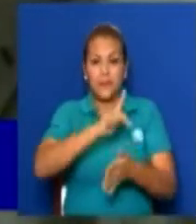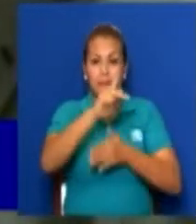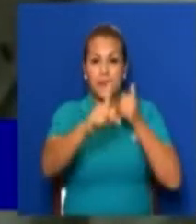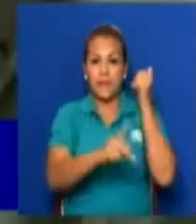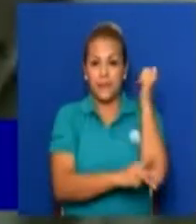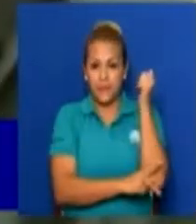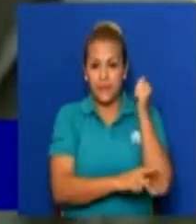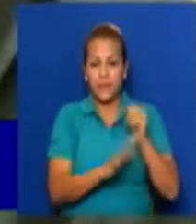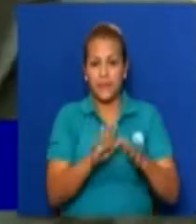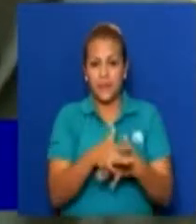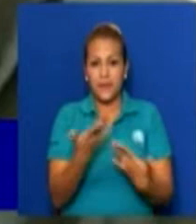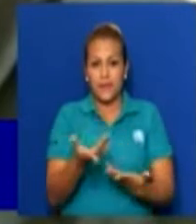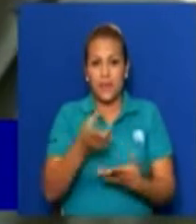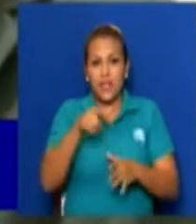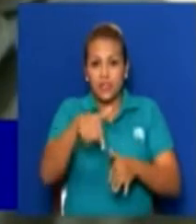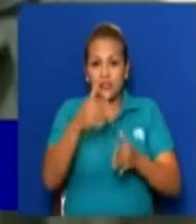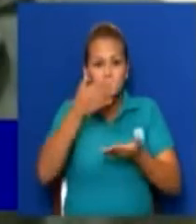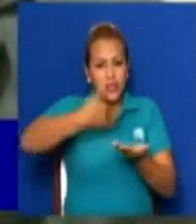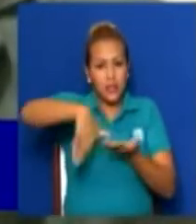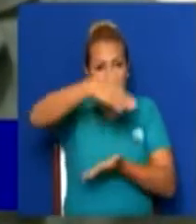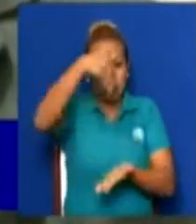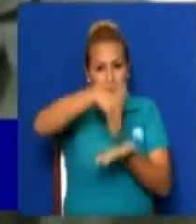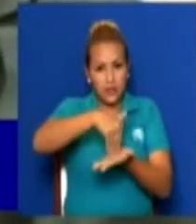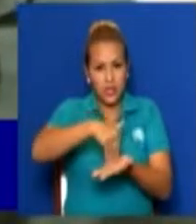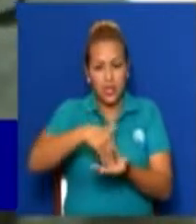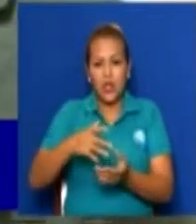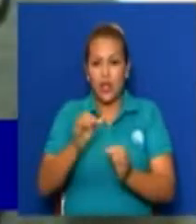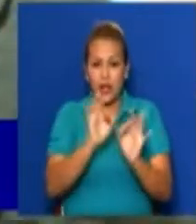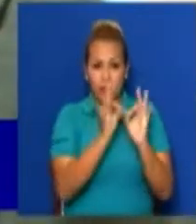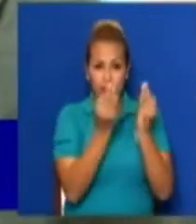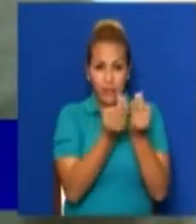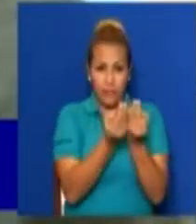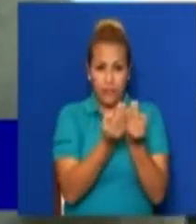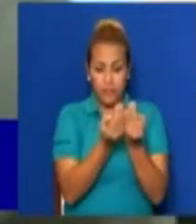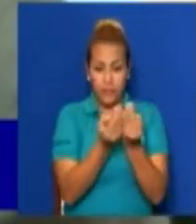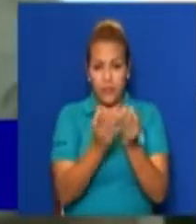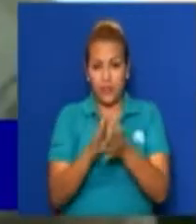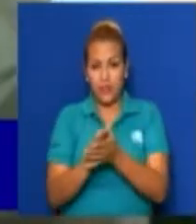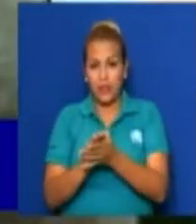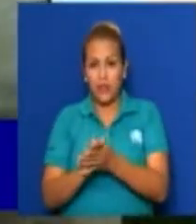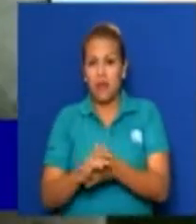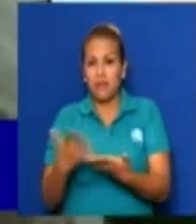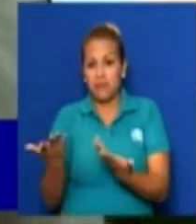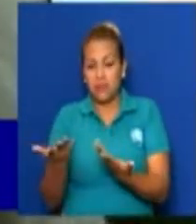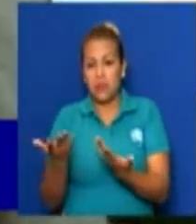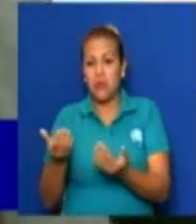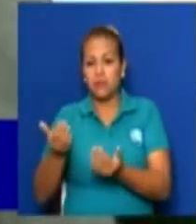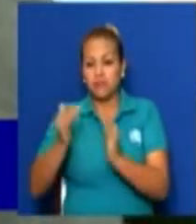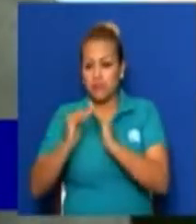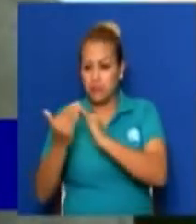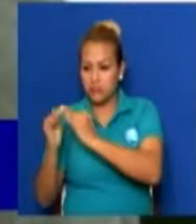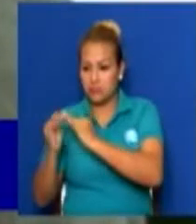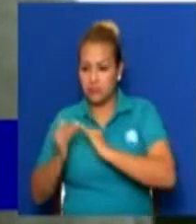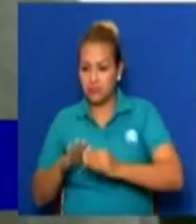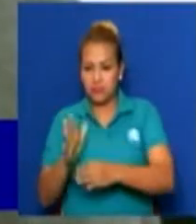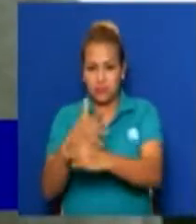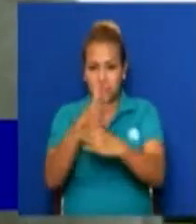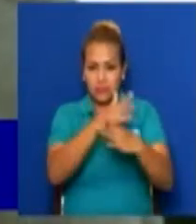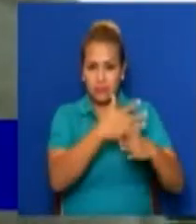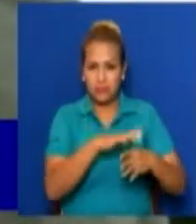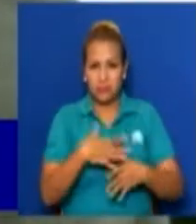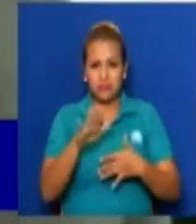centrado en la persona, la familia y la comunidad, que es el modelo que está impulsando